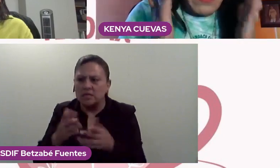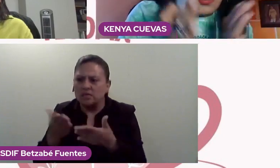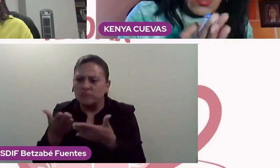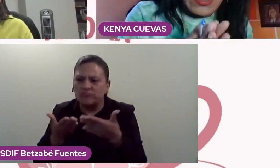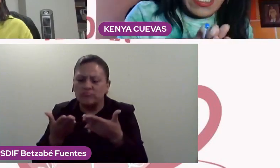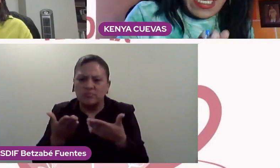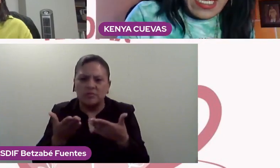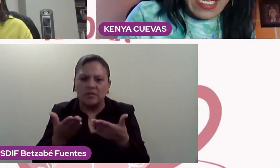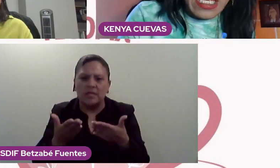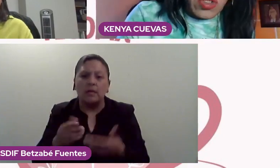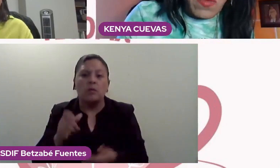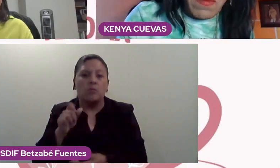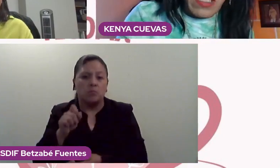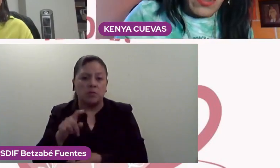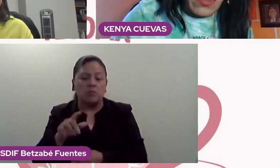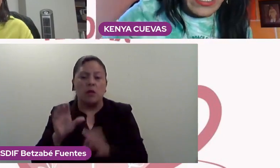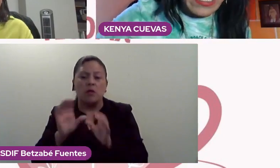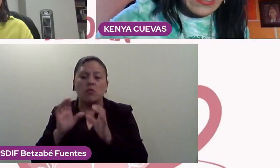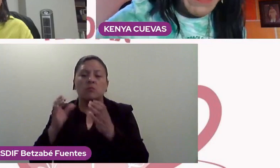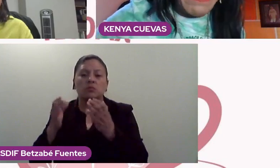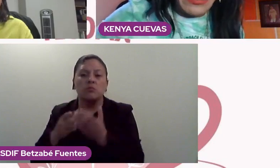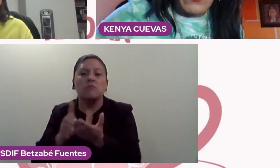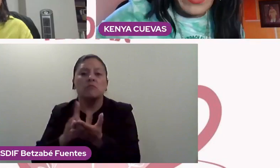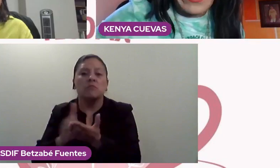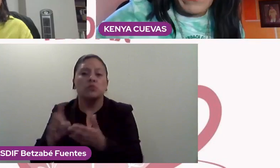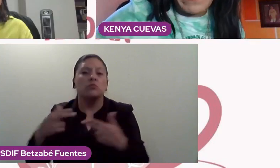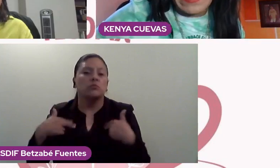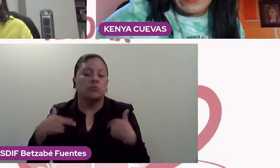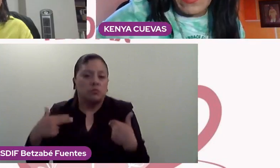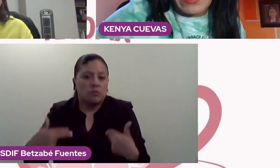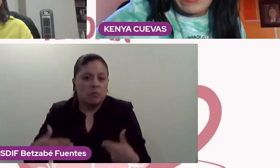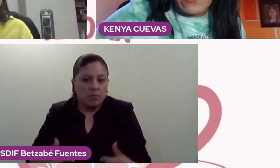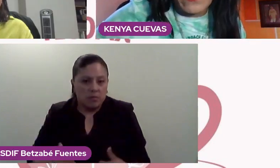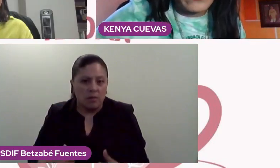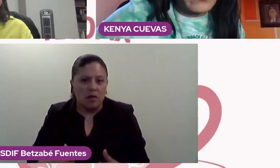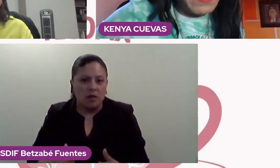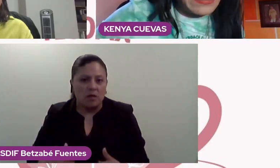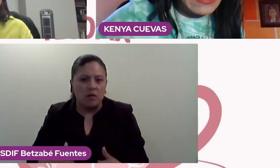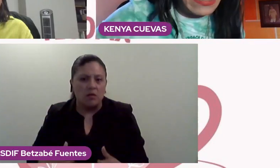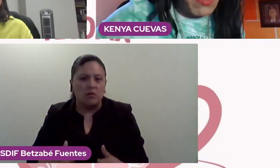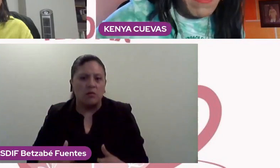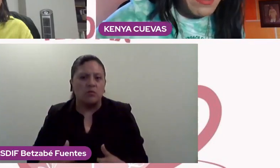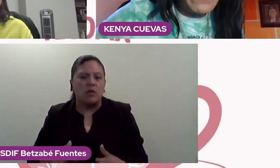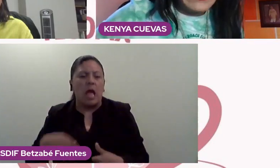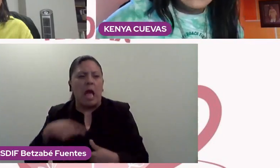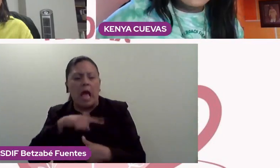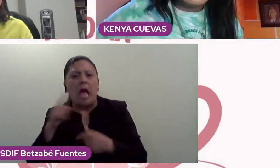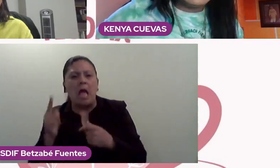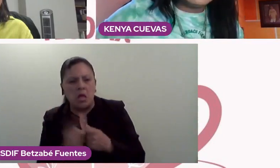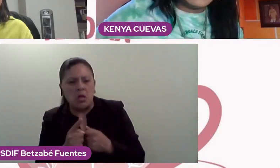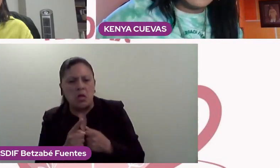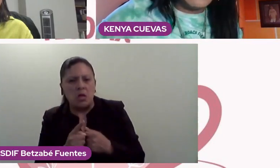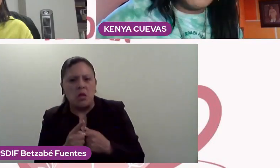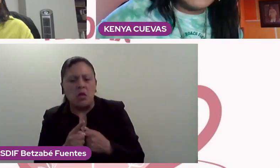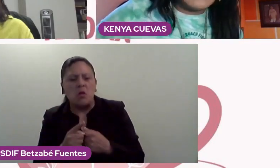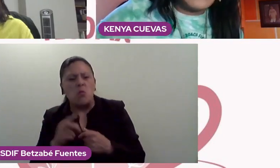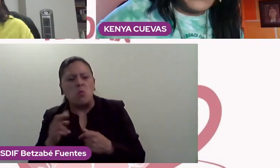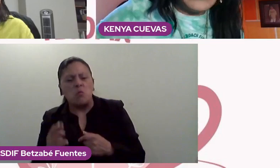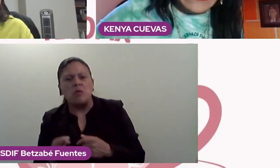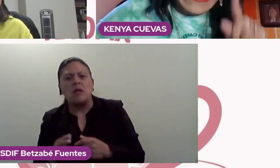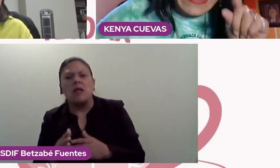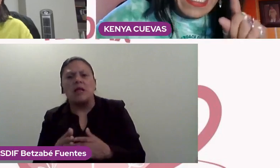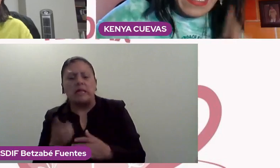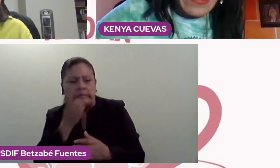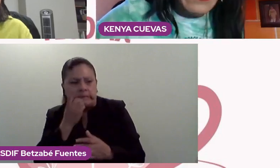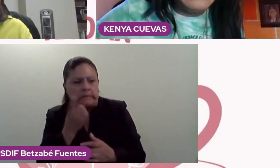a la Comisión Estatal de Derechos Humanos, donde se emitió una recomendación, la 02-2019, y en esta